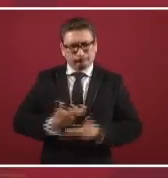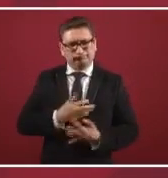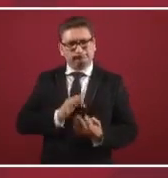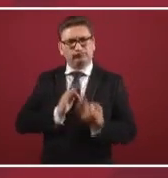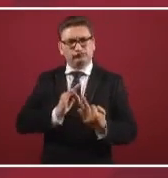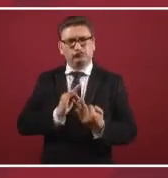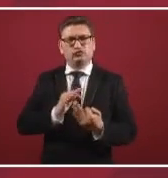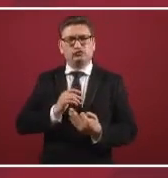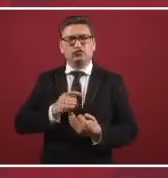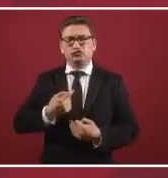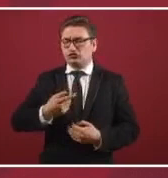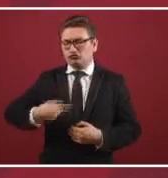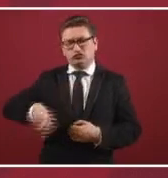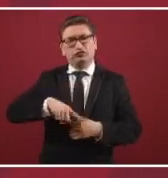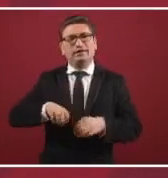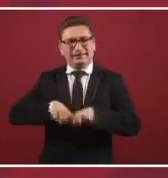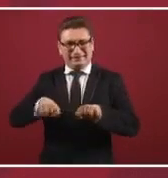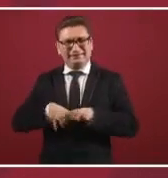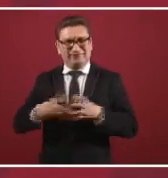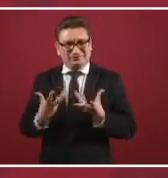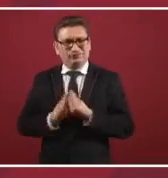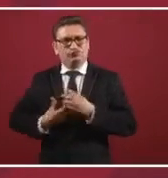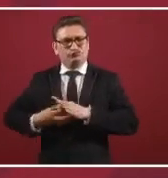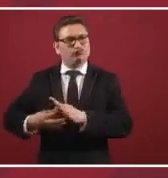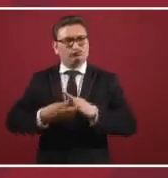con todo el equipo, porque